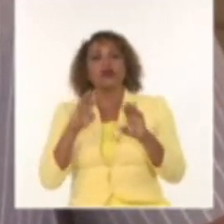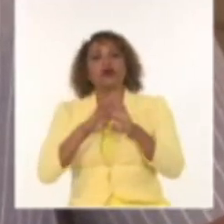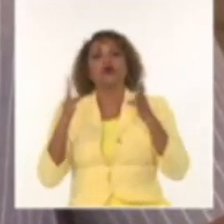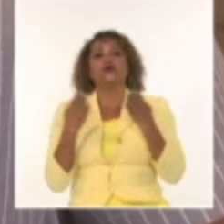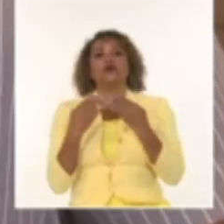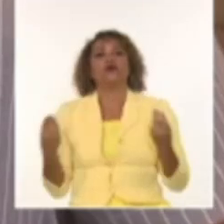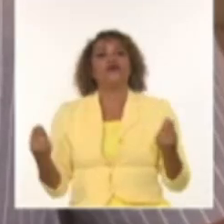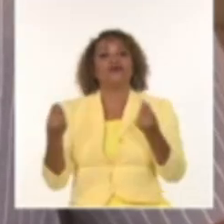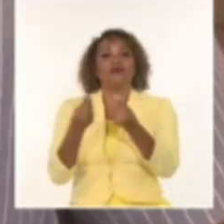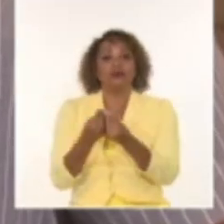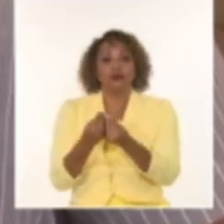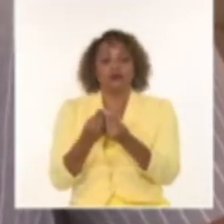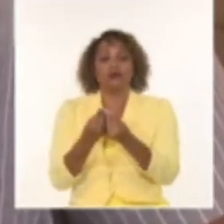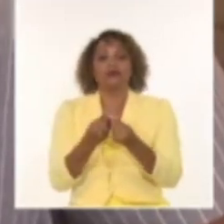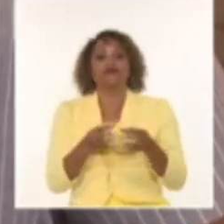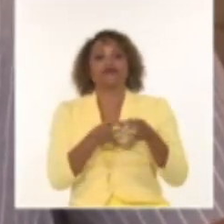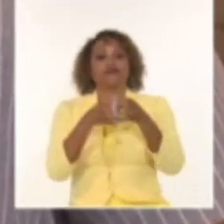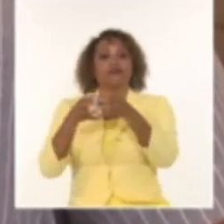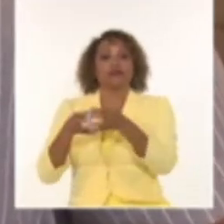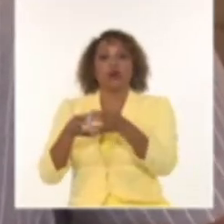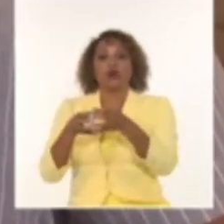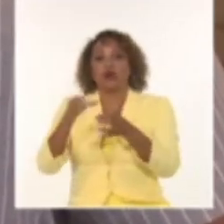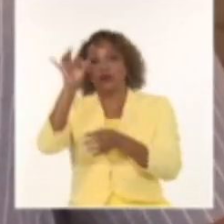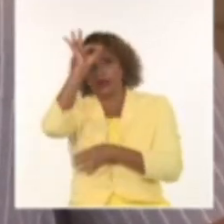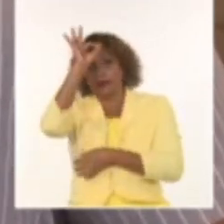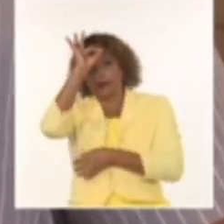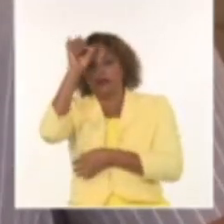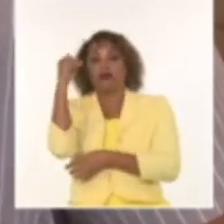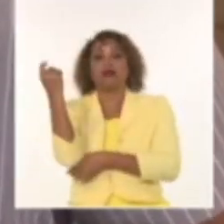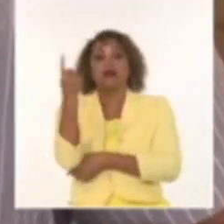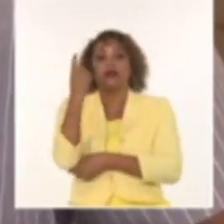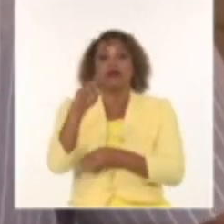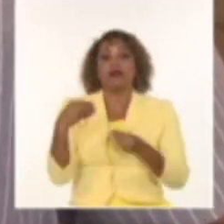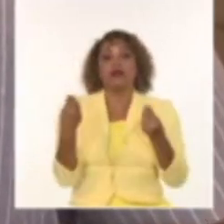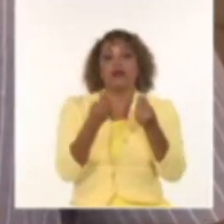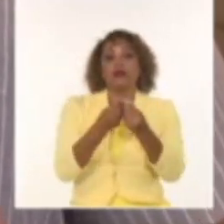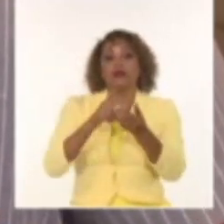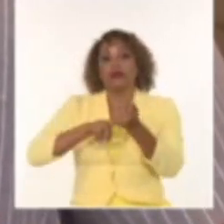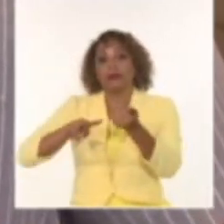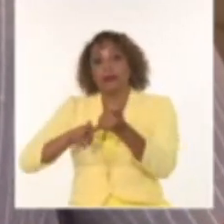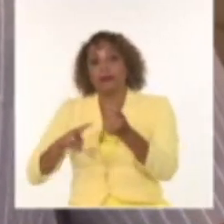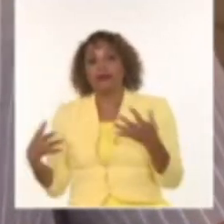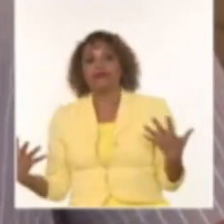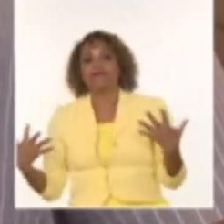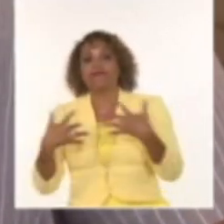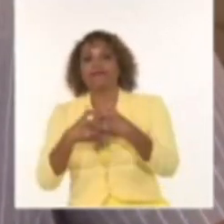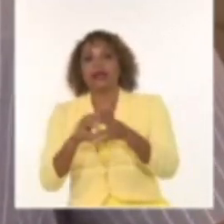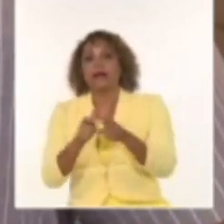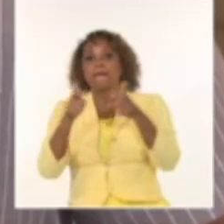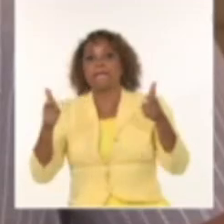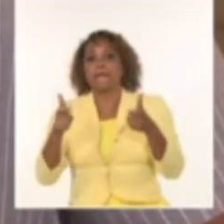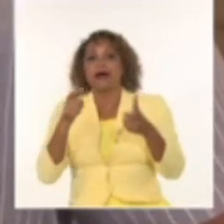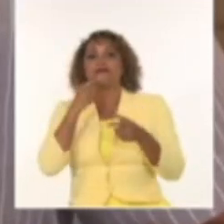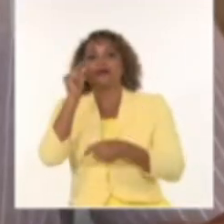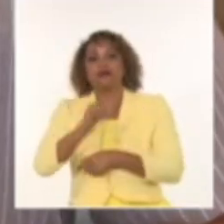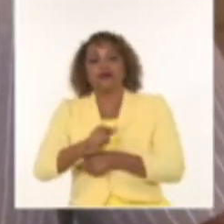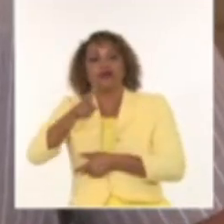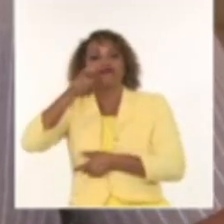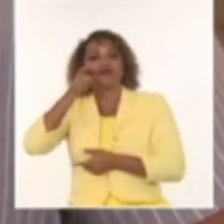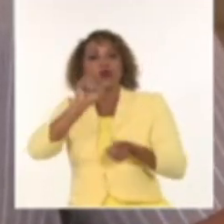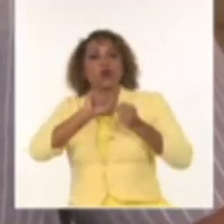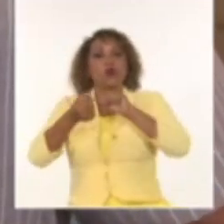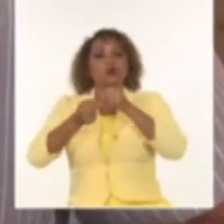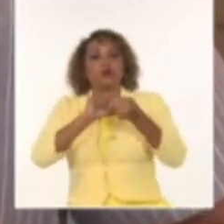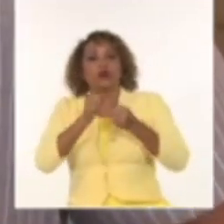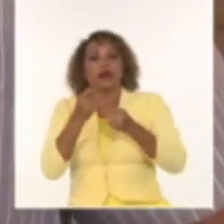de los grupos de inspección nacionales con los de los territorios para que seamos más los que estemos respaldando ese derecho que